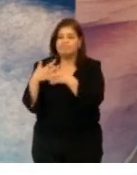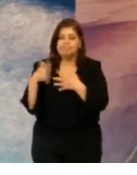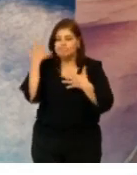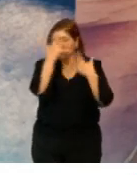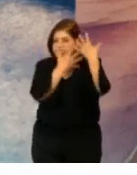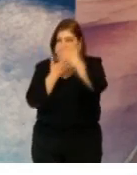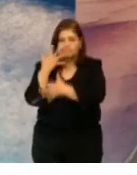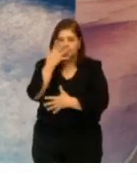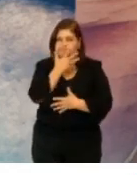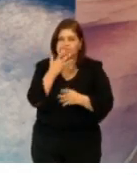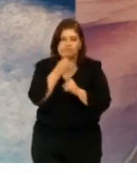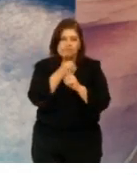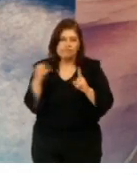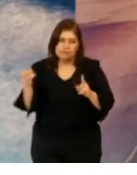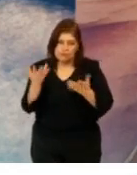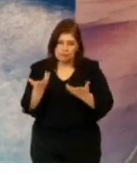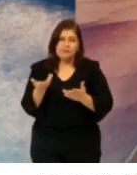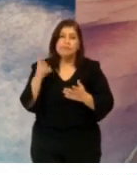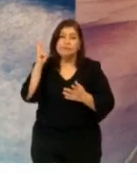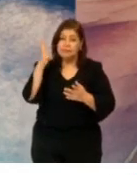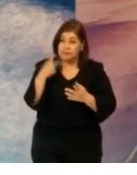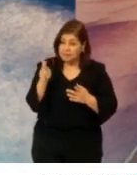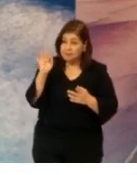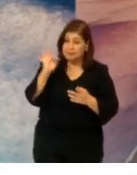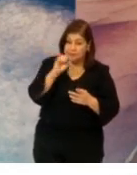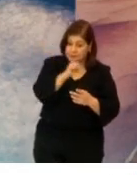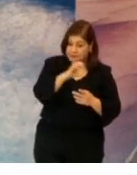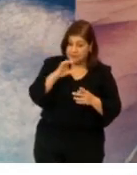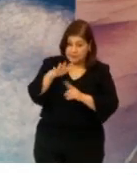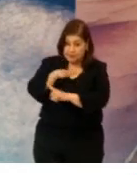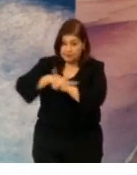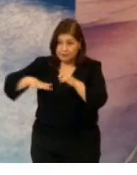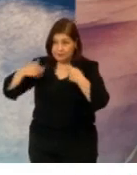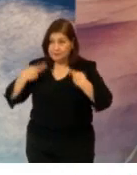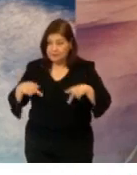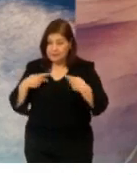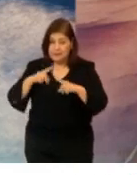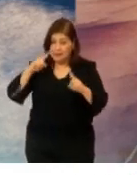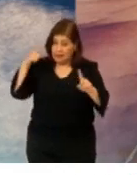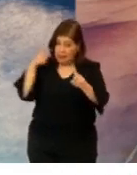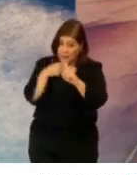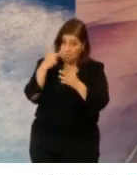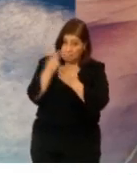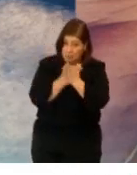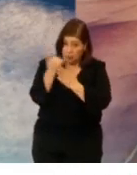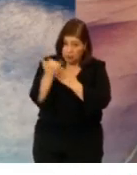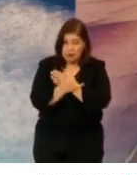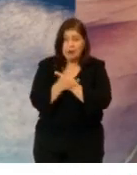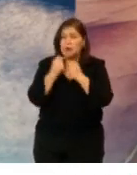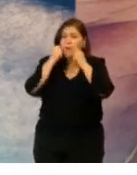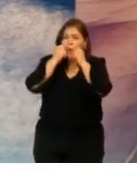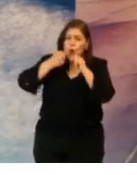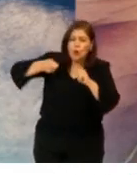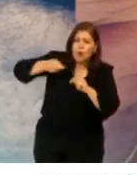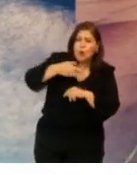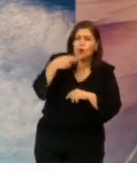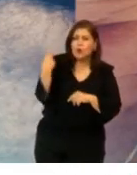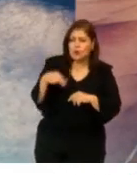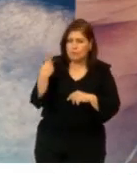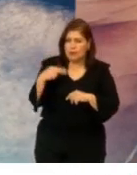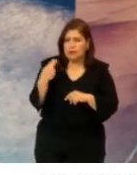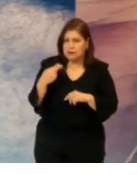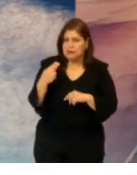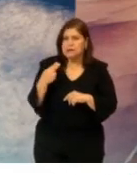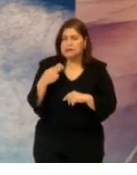Pero solamente si toda la sociedad decir queremos trabajar un mismo proyecto ético, póngale el nombre que quiera, todos los espacios